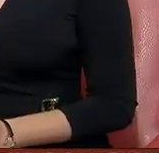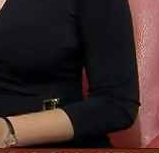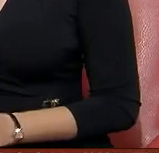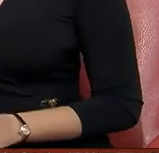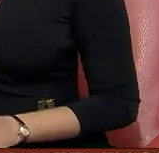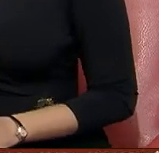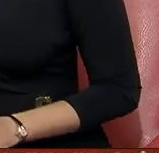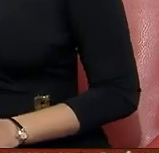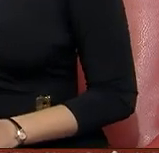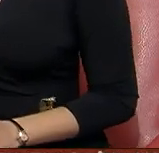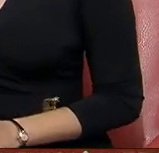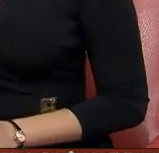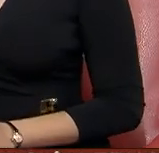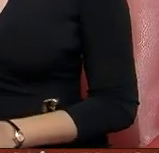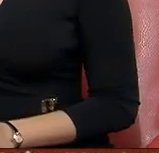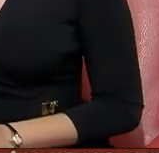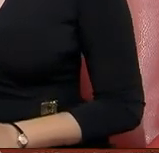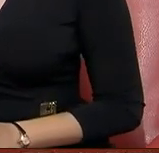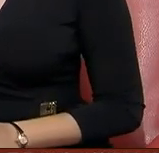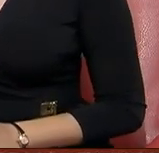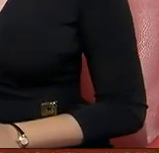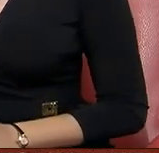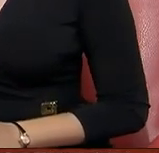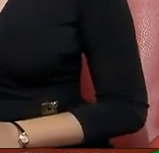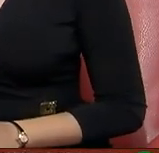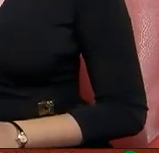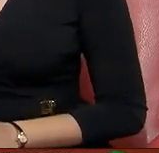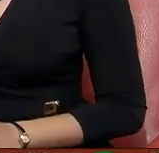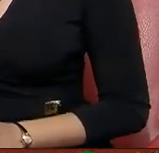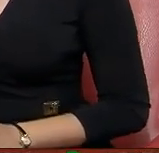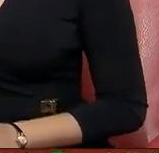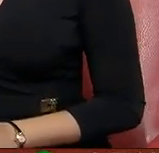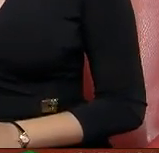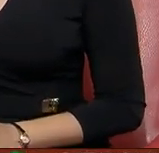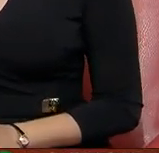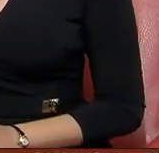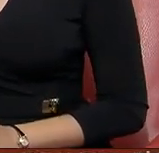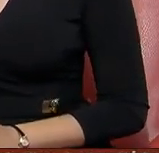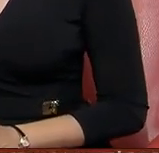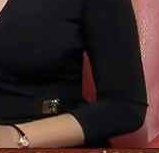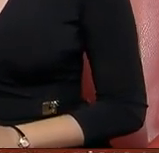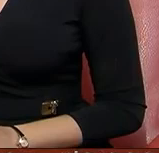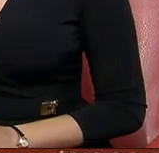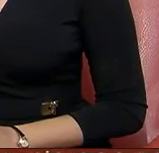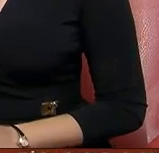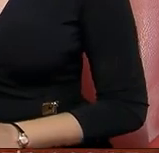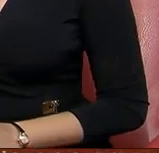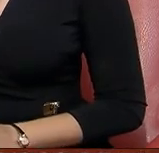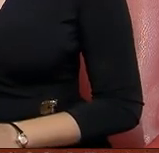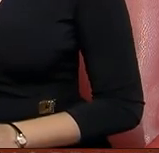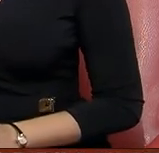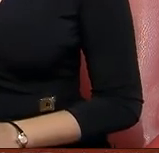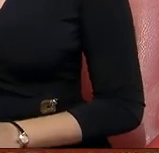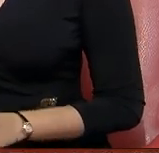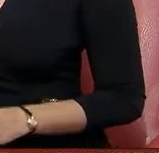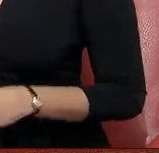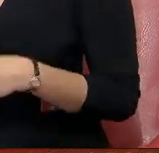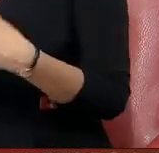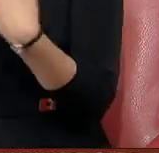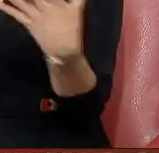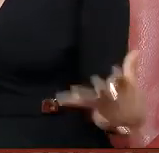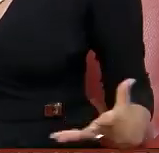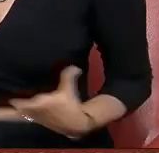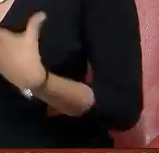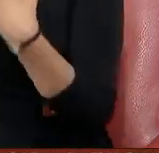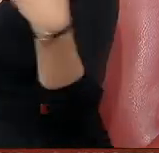en Washington. Y bueno, ya veremos cómo se van desarrollando en nuestro país y en otros donde también ha tenido problemas por pues ser